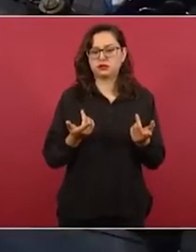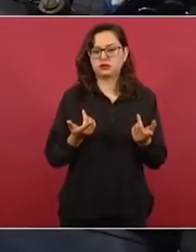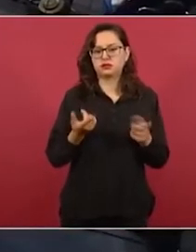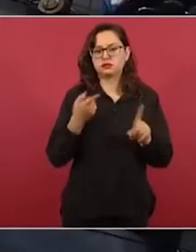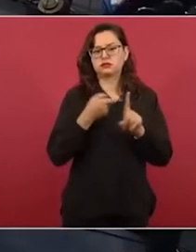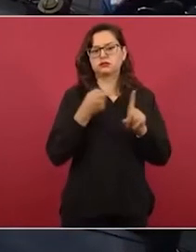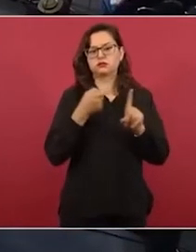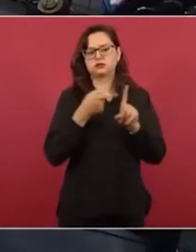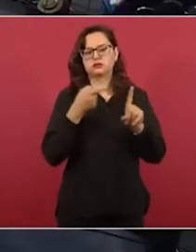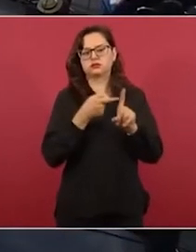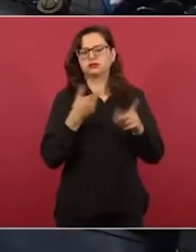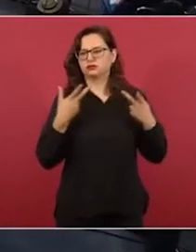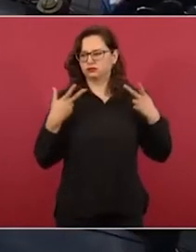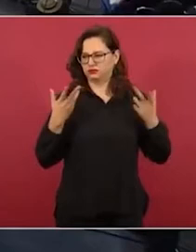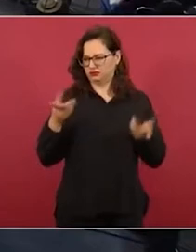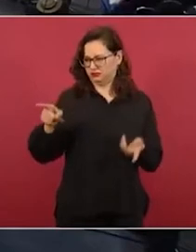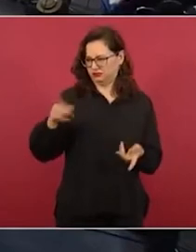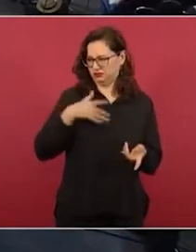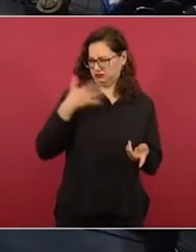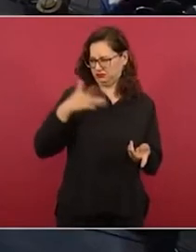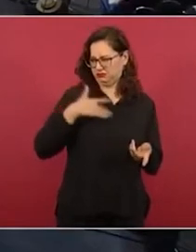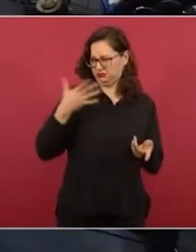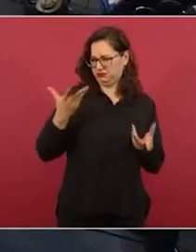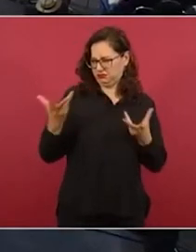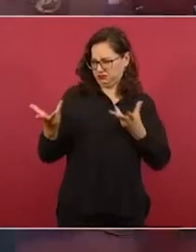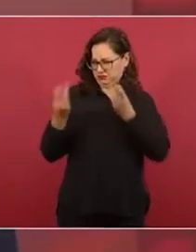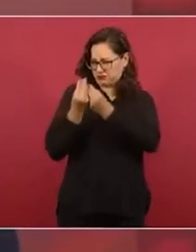¿qué tan cercano es a la gente?